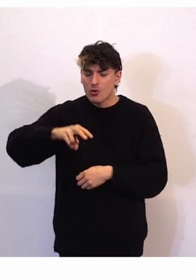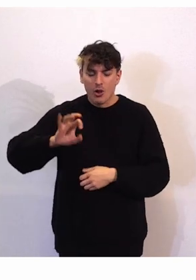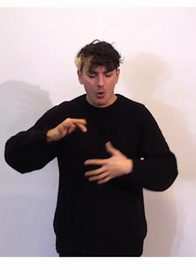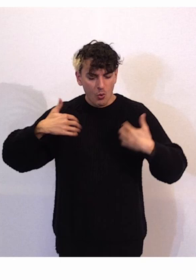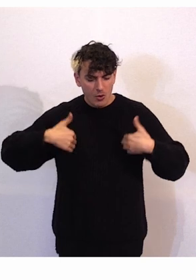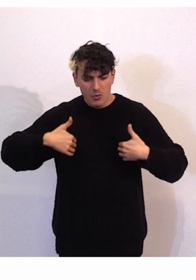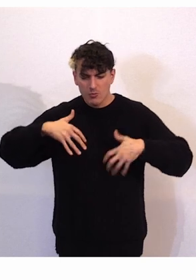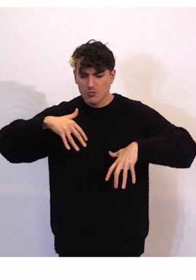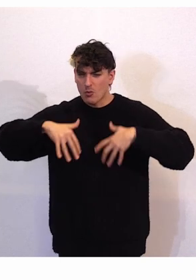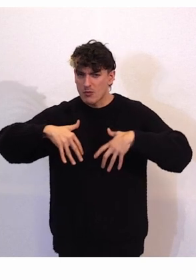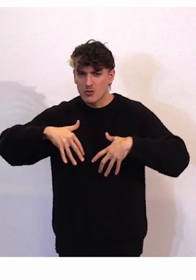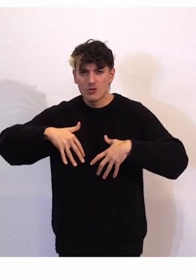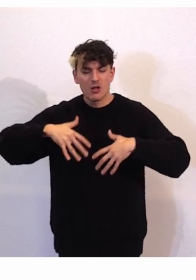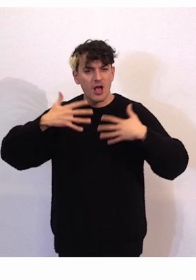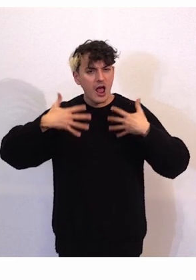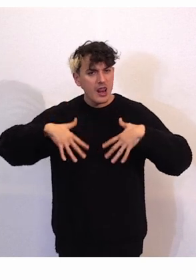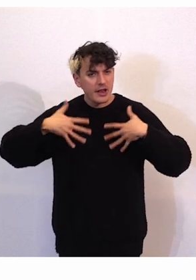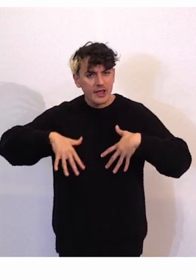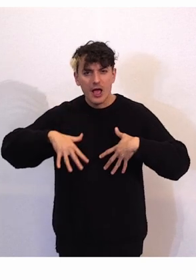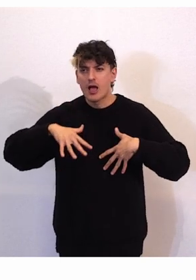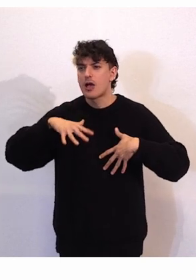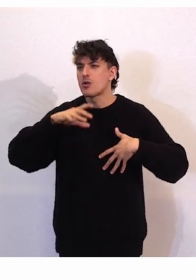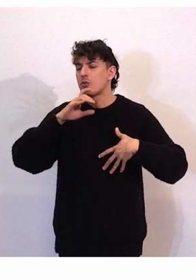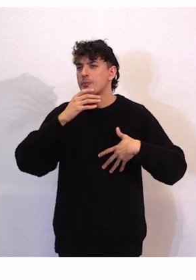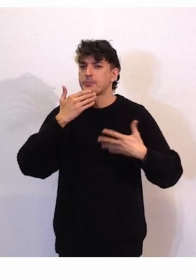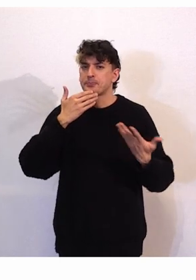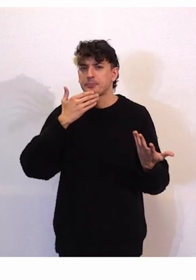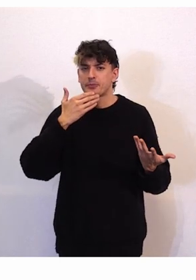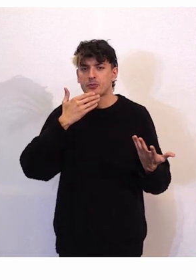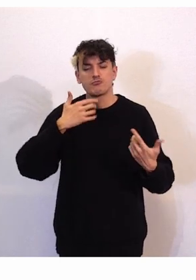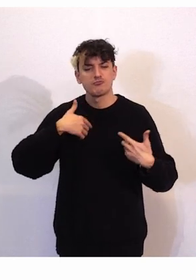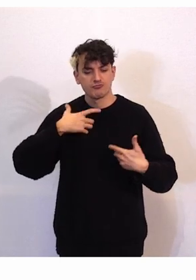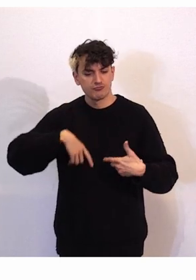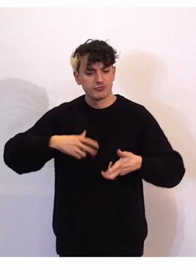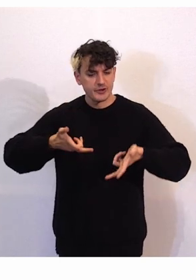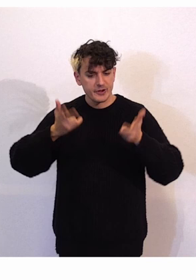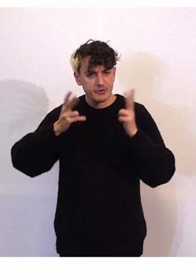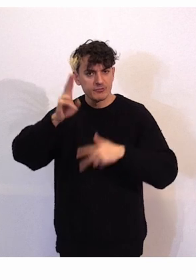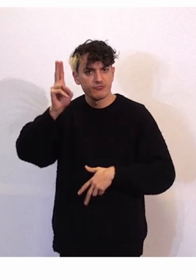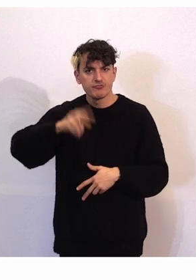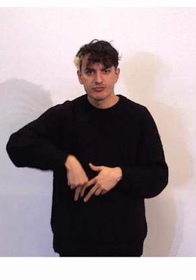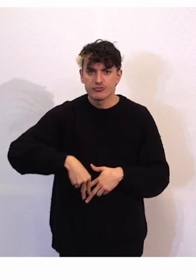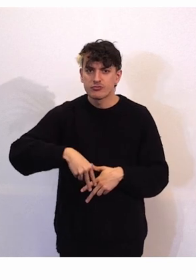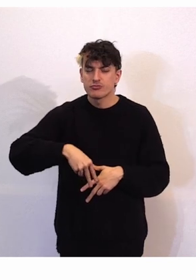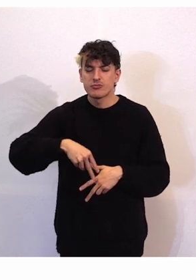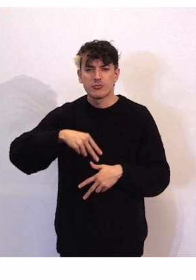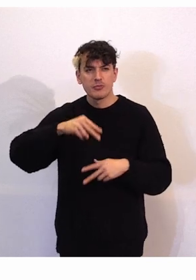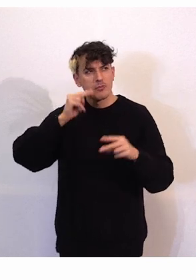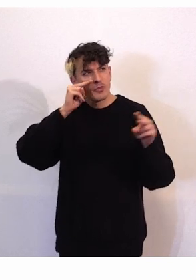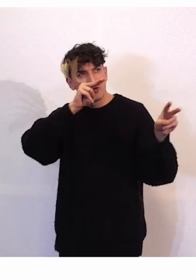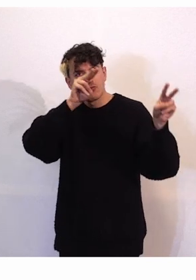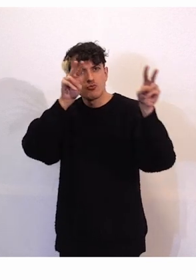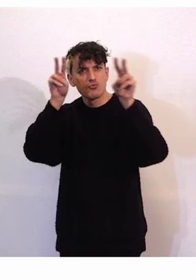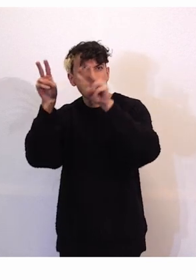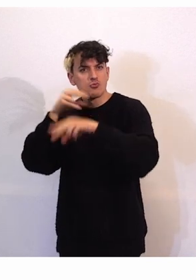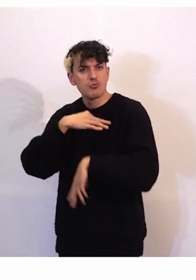Es alegría, pero una alegría como diciendo, soy libre, veo por encima de los demás,